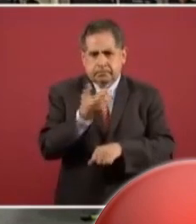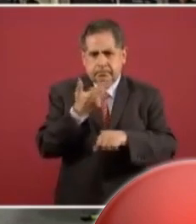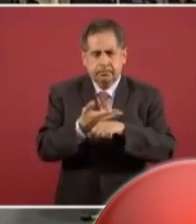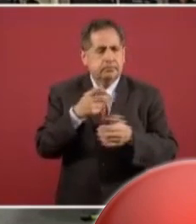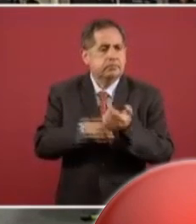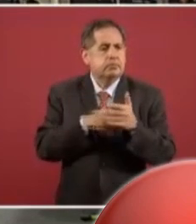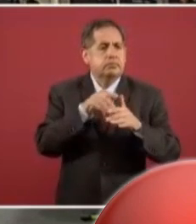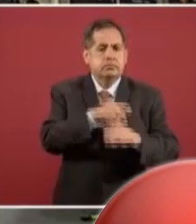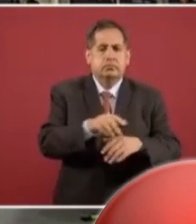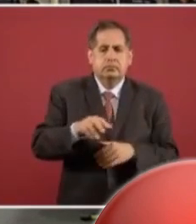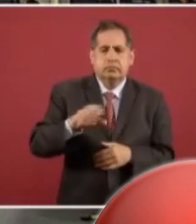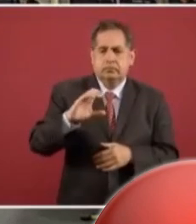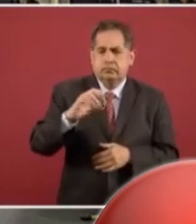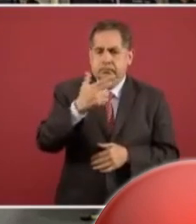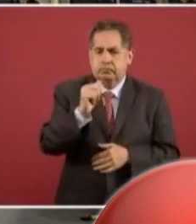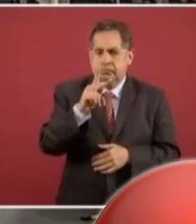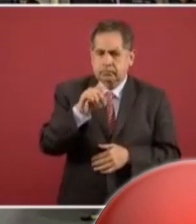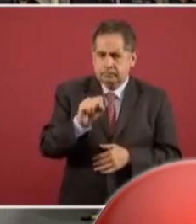tema de Romero de Champs.